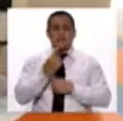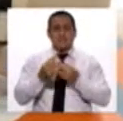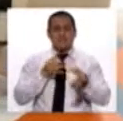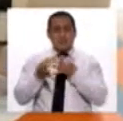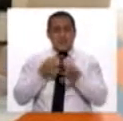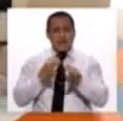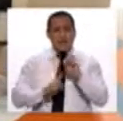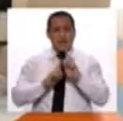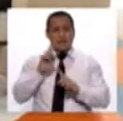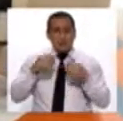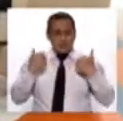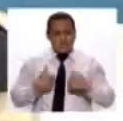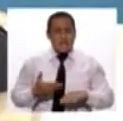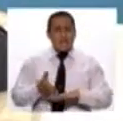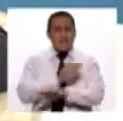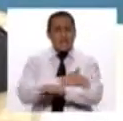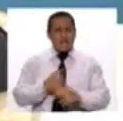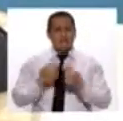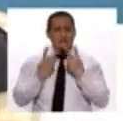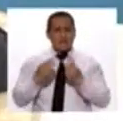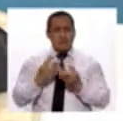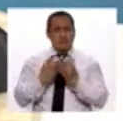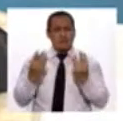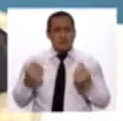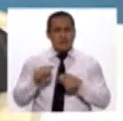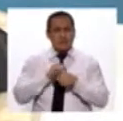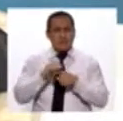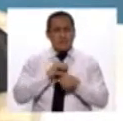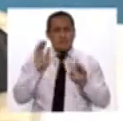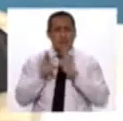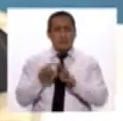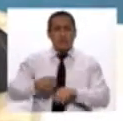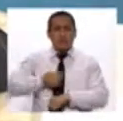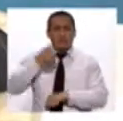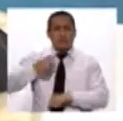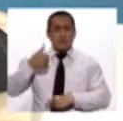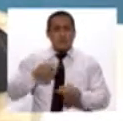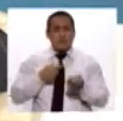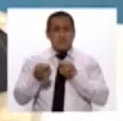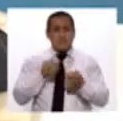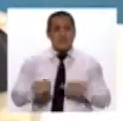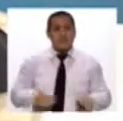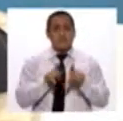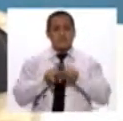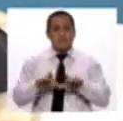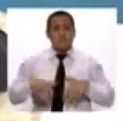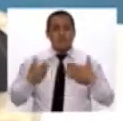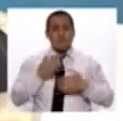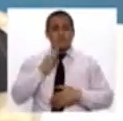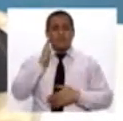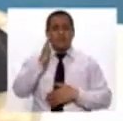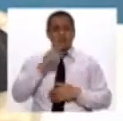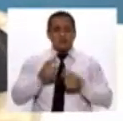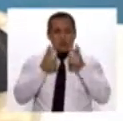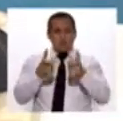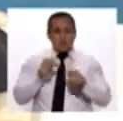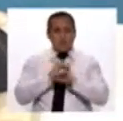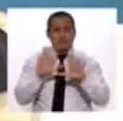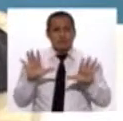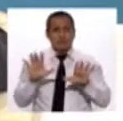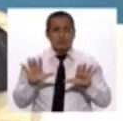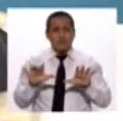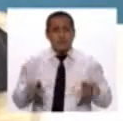con claridad algo que ya venía ocurriendo en la práctica, que es que eran las autoridades administrativas las que también podían aplicar este control